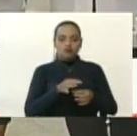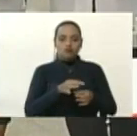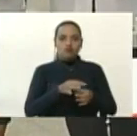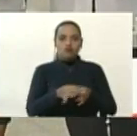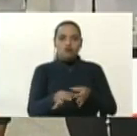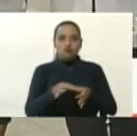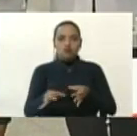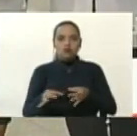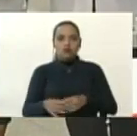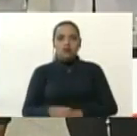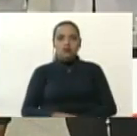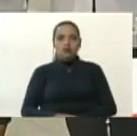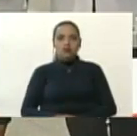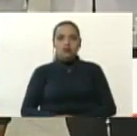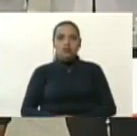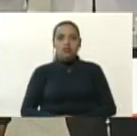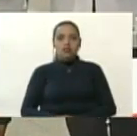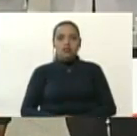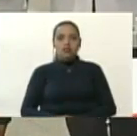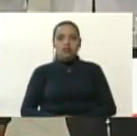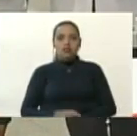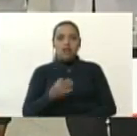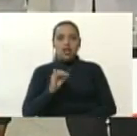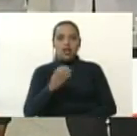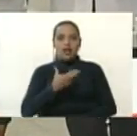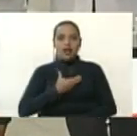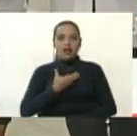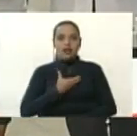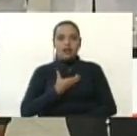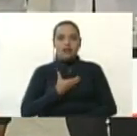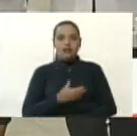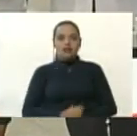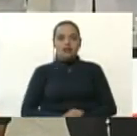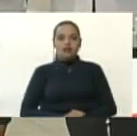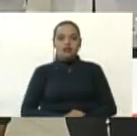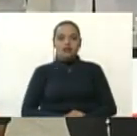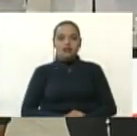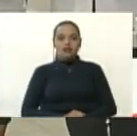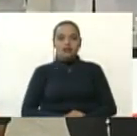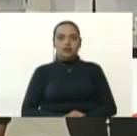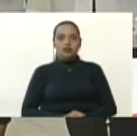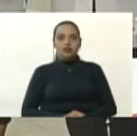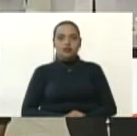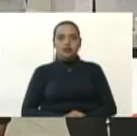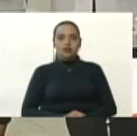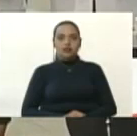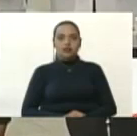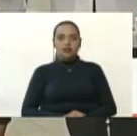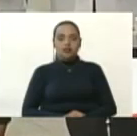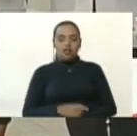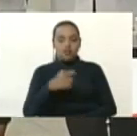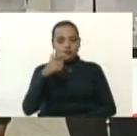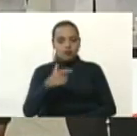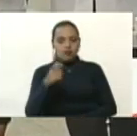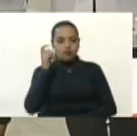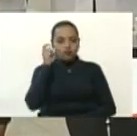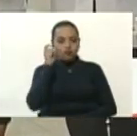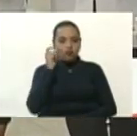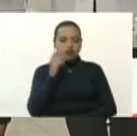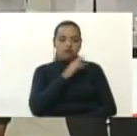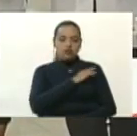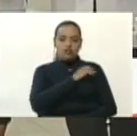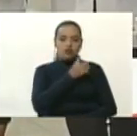nosotros el alcalde Pedro Duarte, alcalde del municipio de Cabimas. La autoridad única en salud, la doctora Omaira